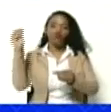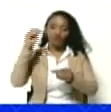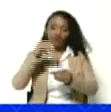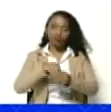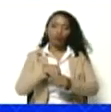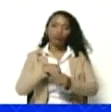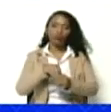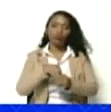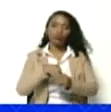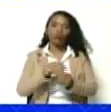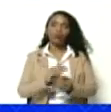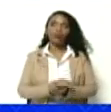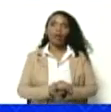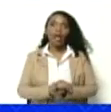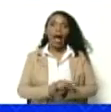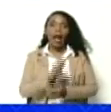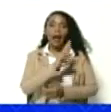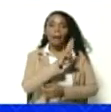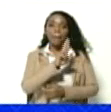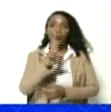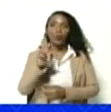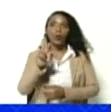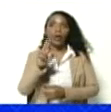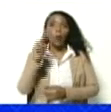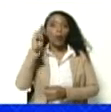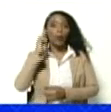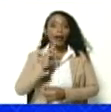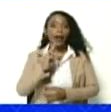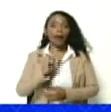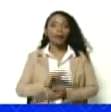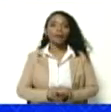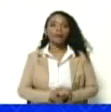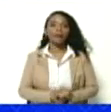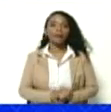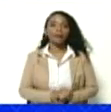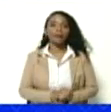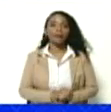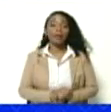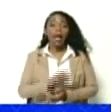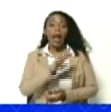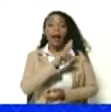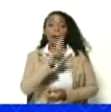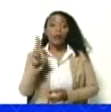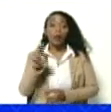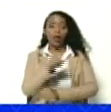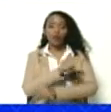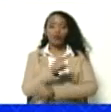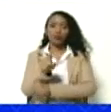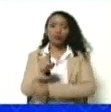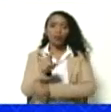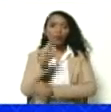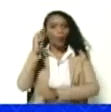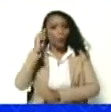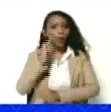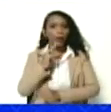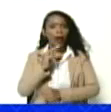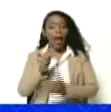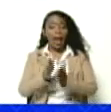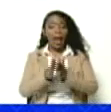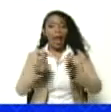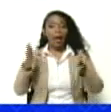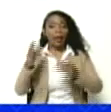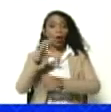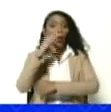incorporación a la República Bolivariana, la República dirigida por Bolívar, la Gran